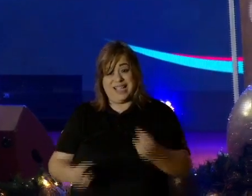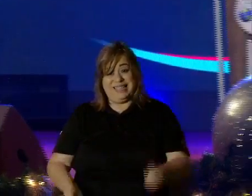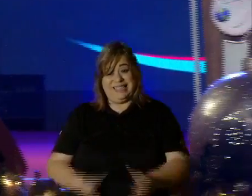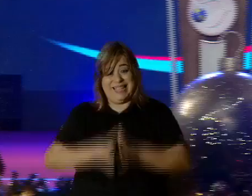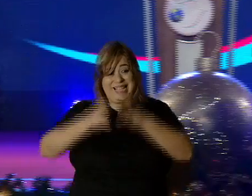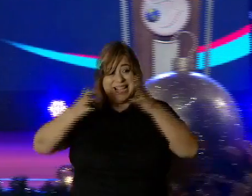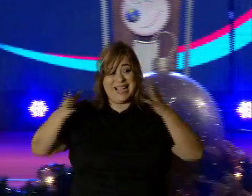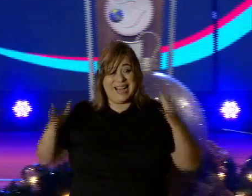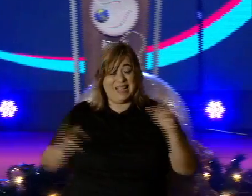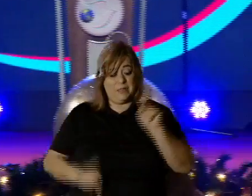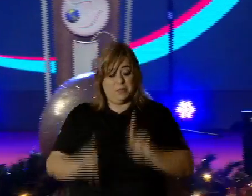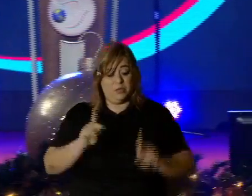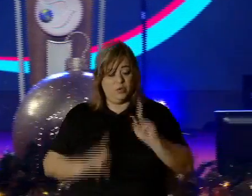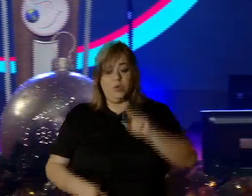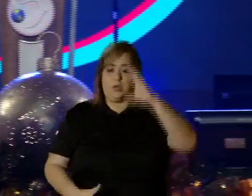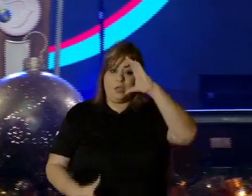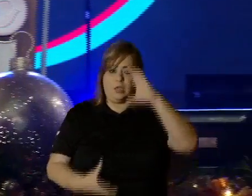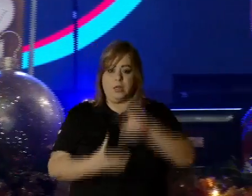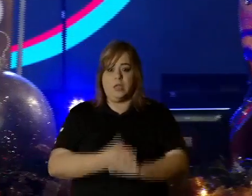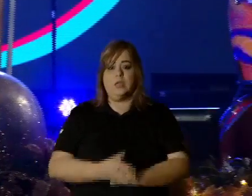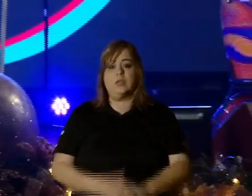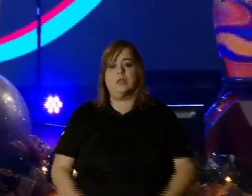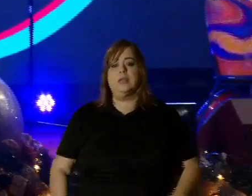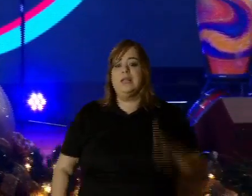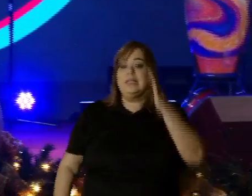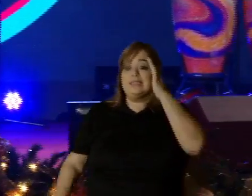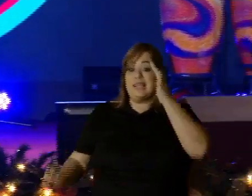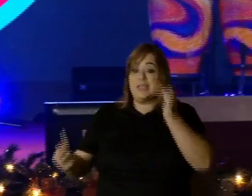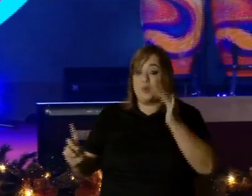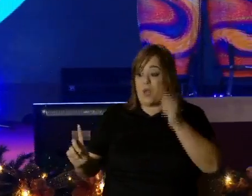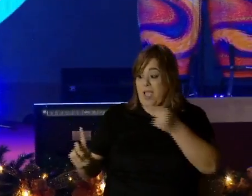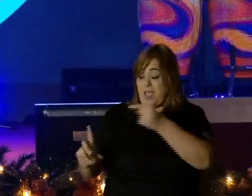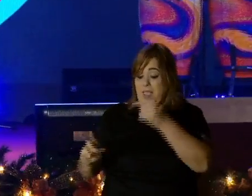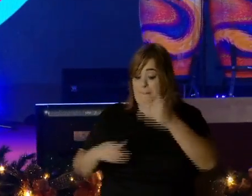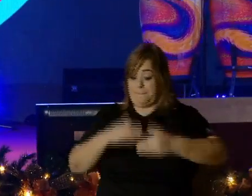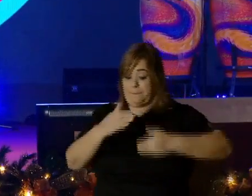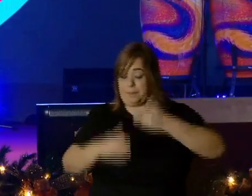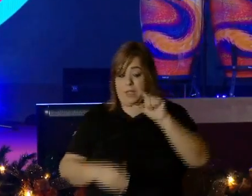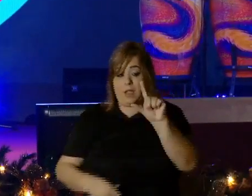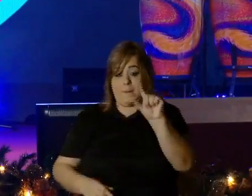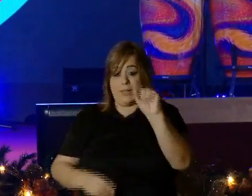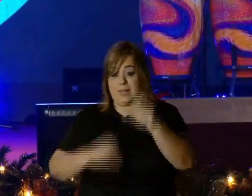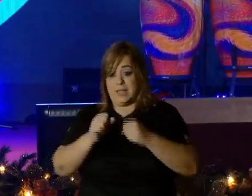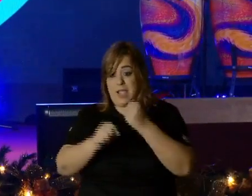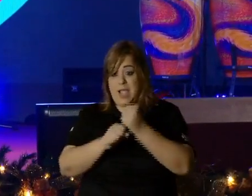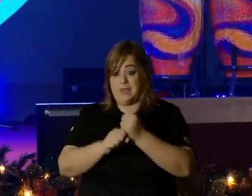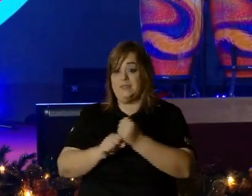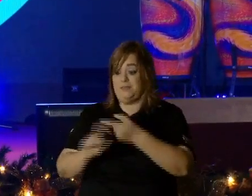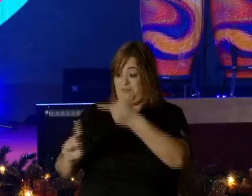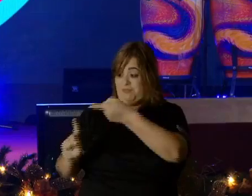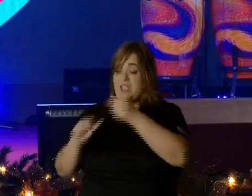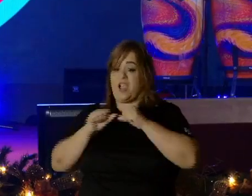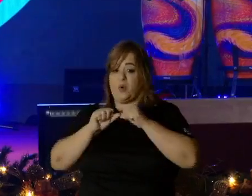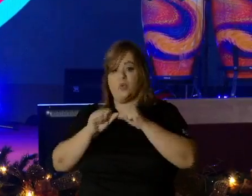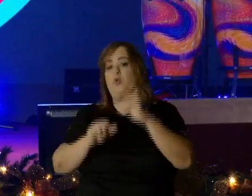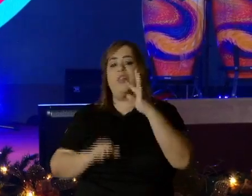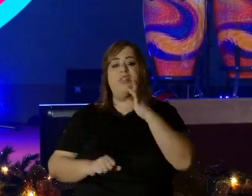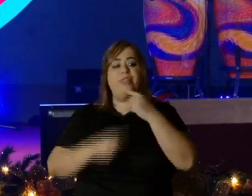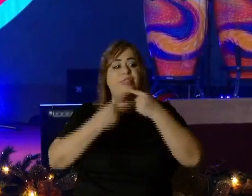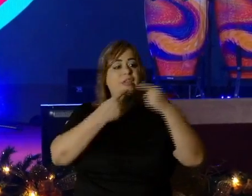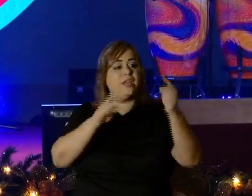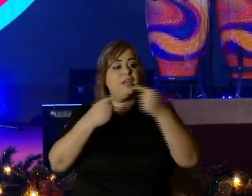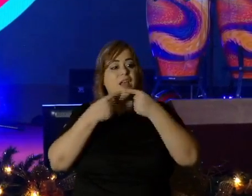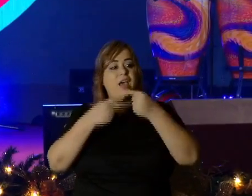creer. Hay algo grande que 20 años después yo estoy de parada en este lugar, declarando el señorío de Jesucristo, declarando que Jesús es